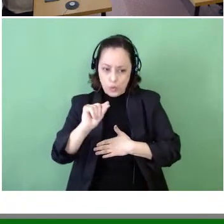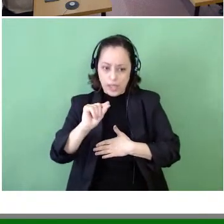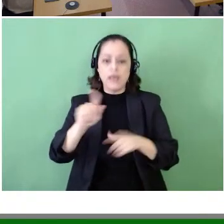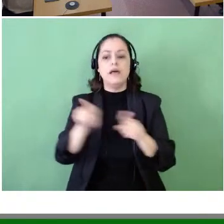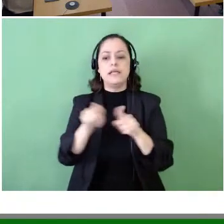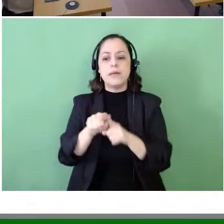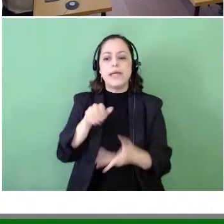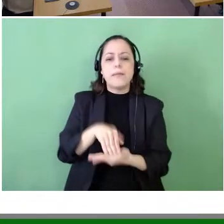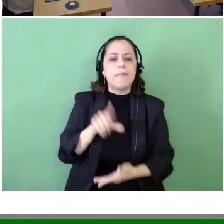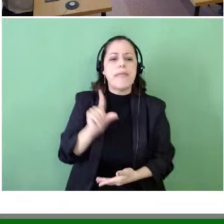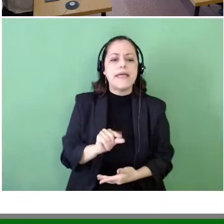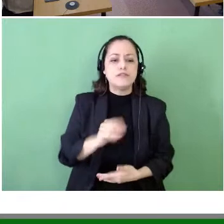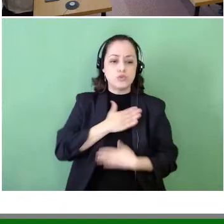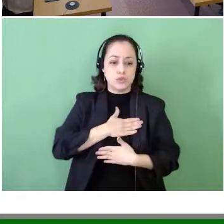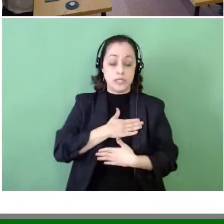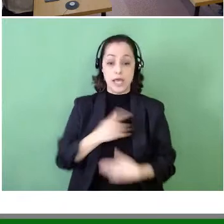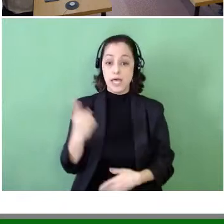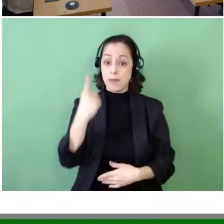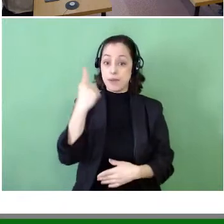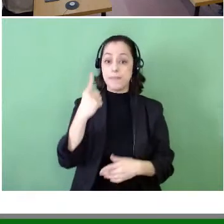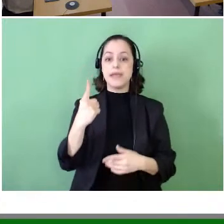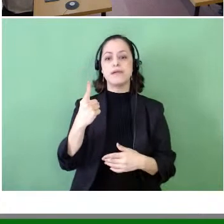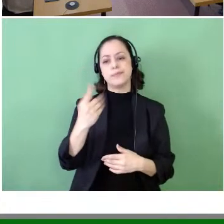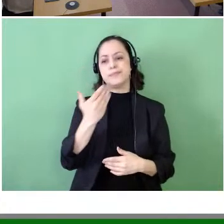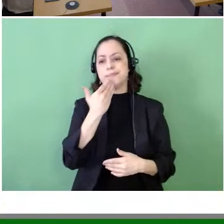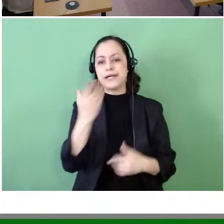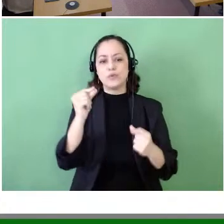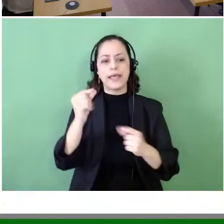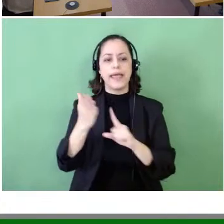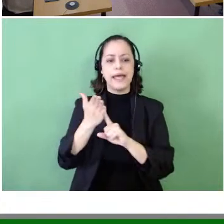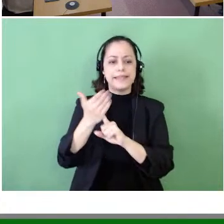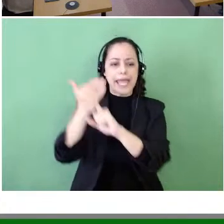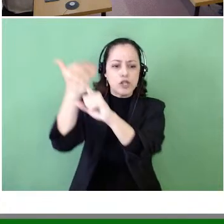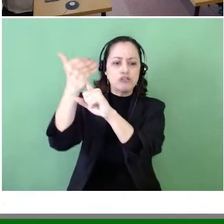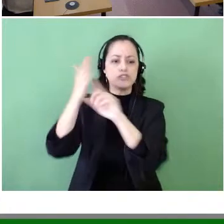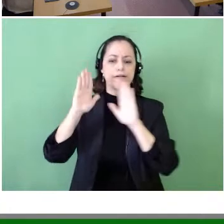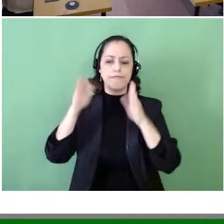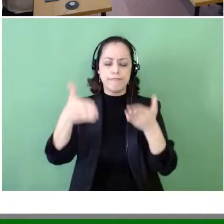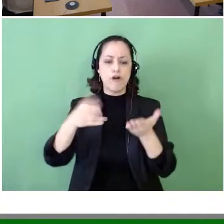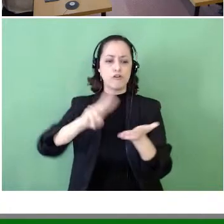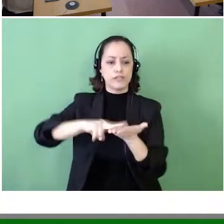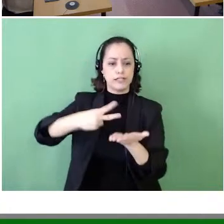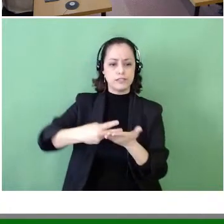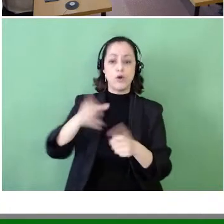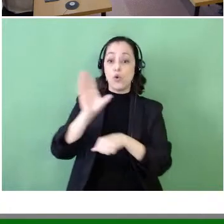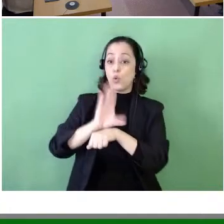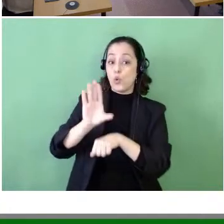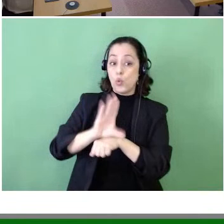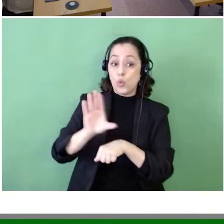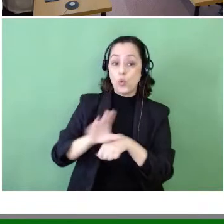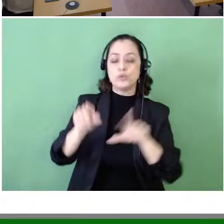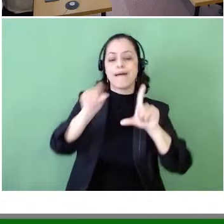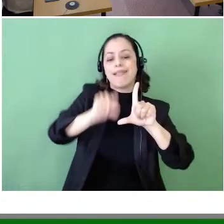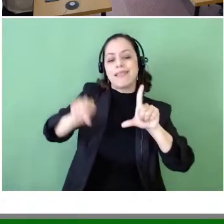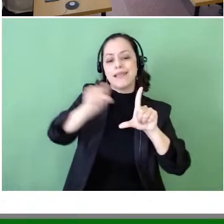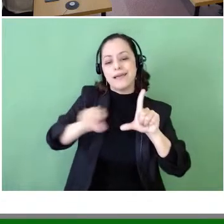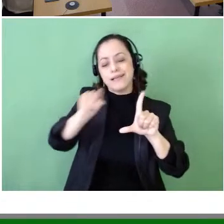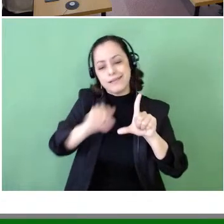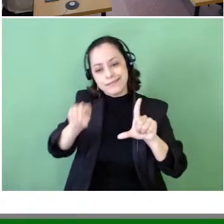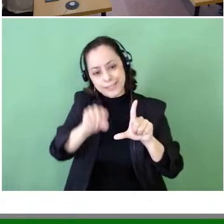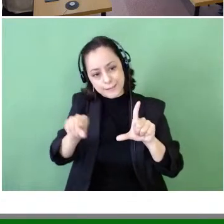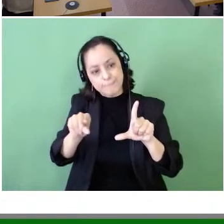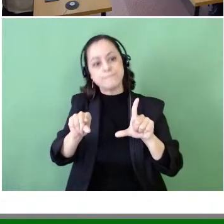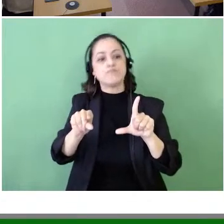Y primero son contenidos de tecnologías aplicadas a la traducción, como cursos de leyenda,